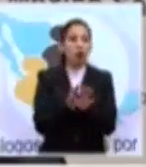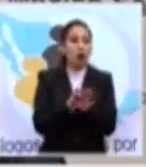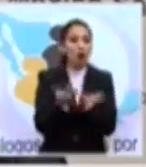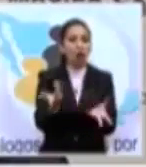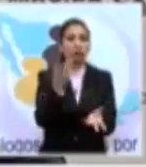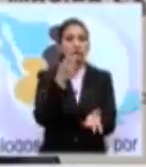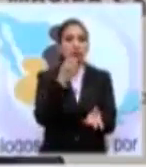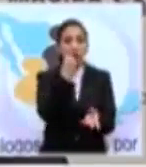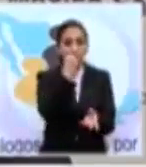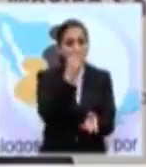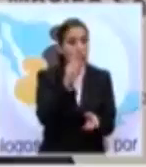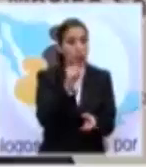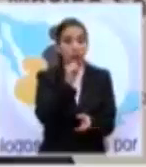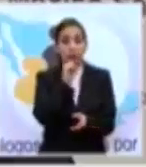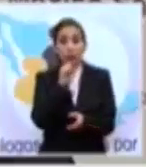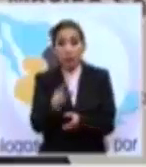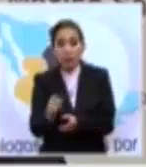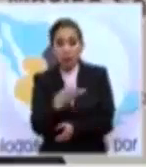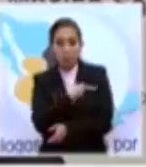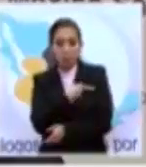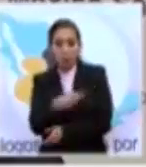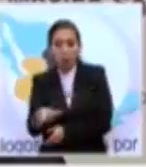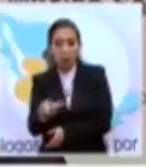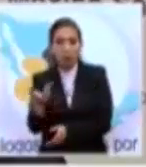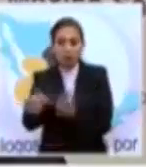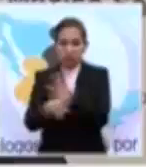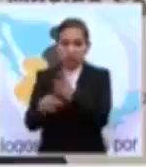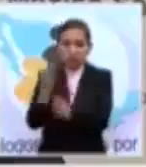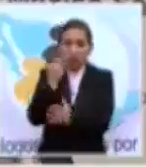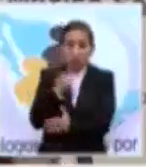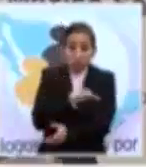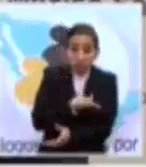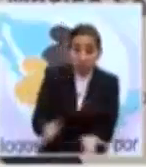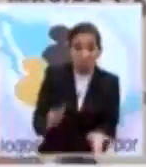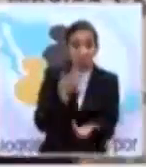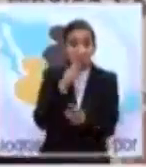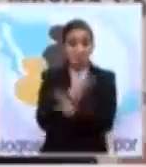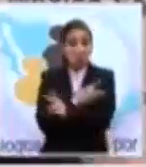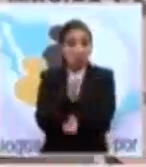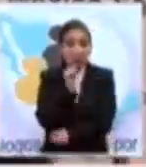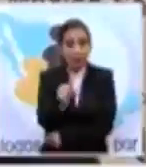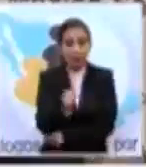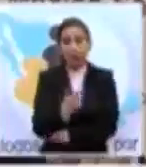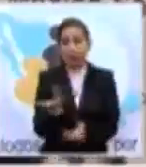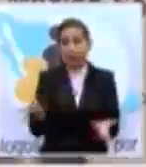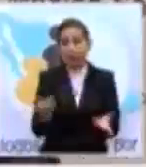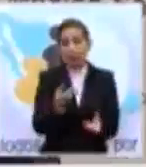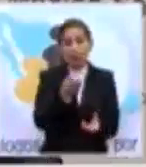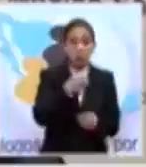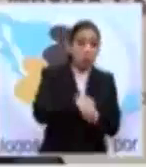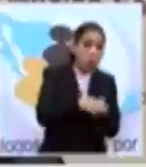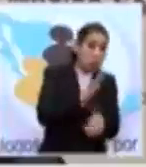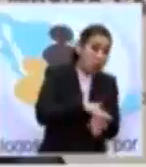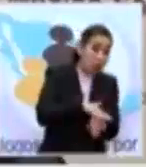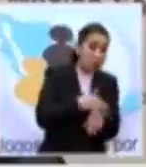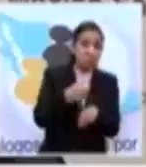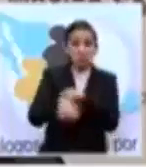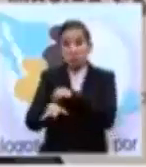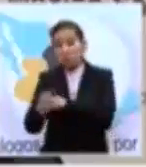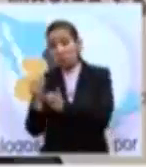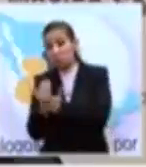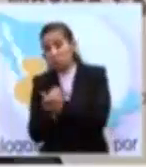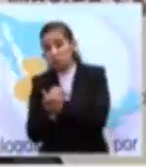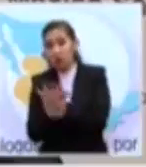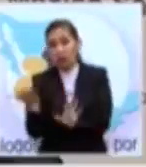alimentaria, sino también de pobreza patrimonial, que cifras más, cifras menos, estamos alrededor